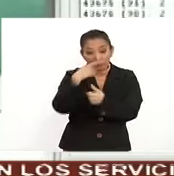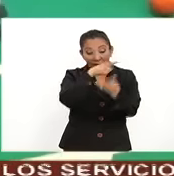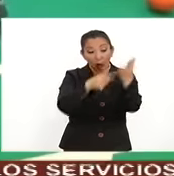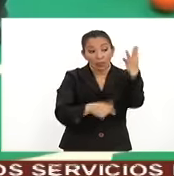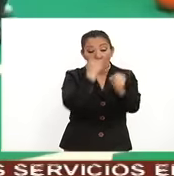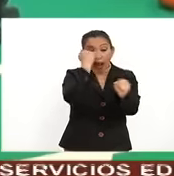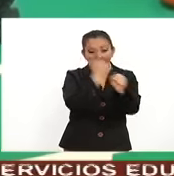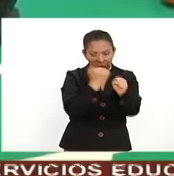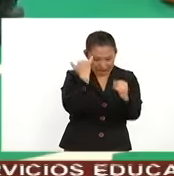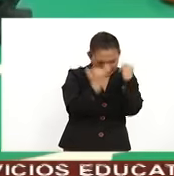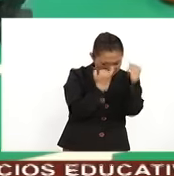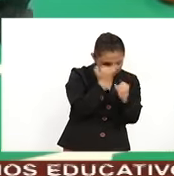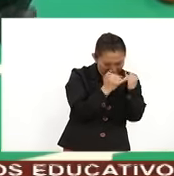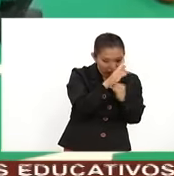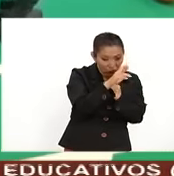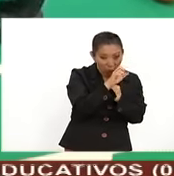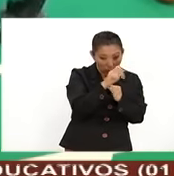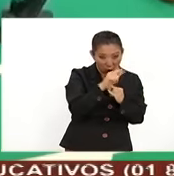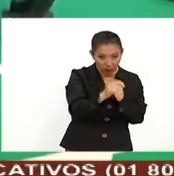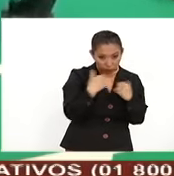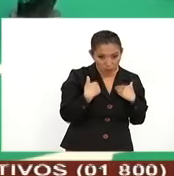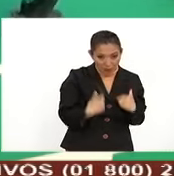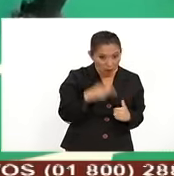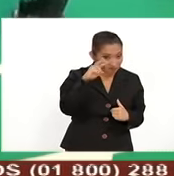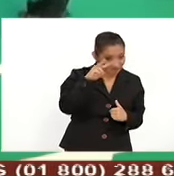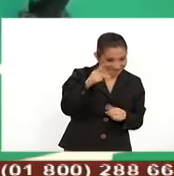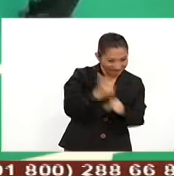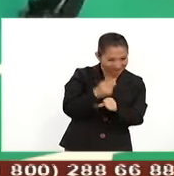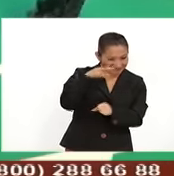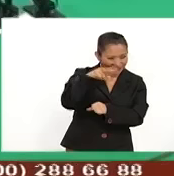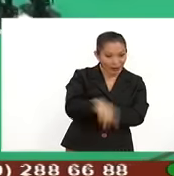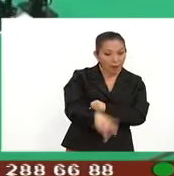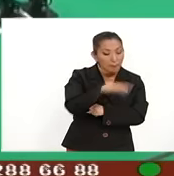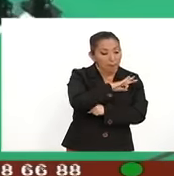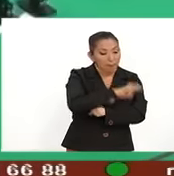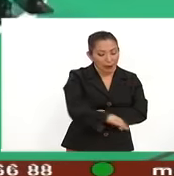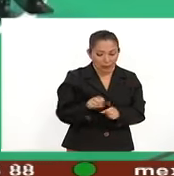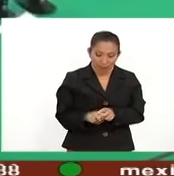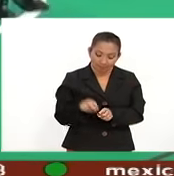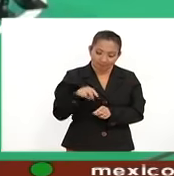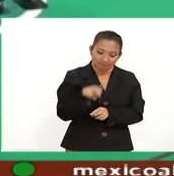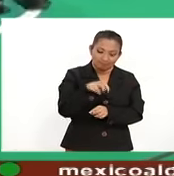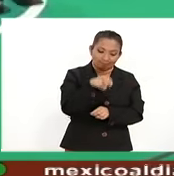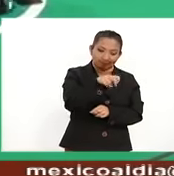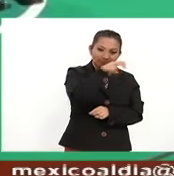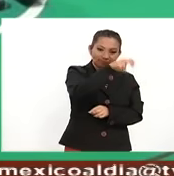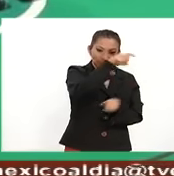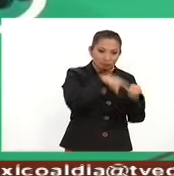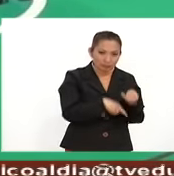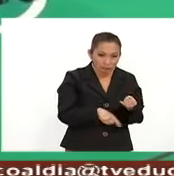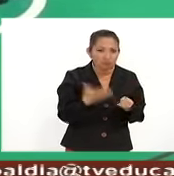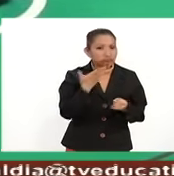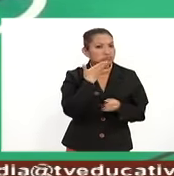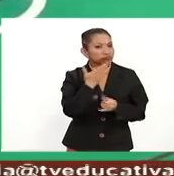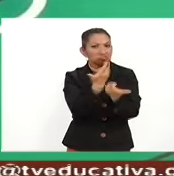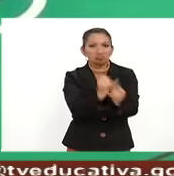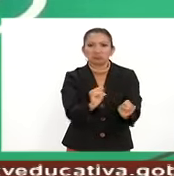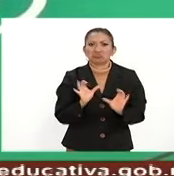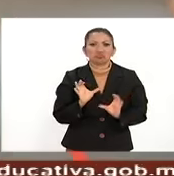4 años desarrollaron un robot humanoide, ahí lo ve usted, capaz de subir escaleras de manera